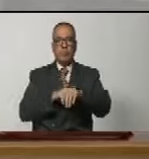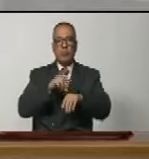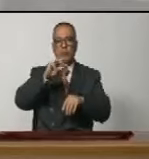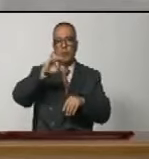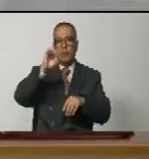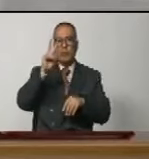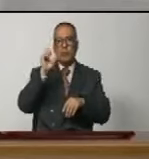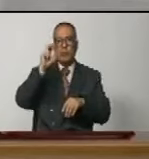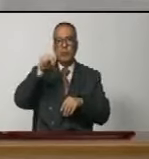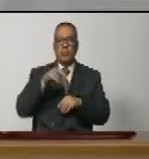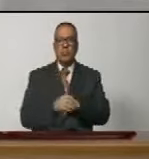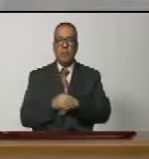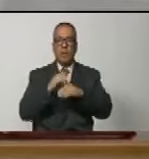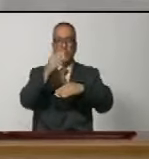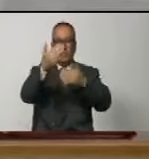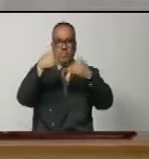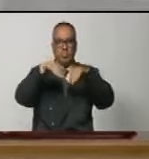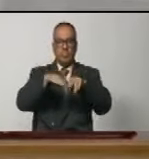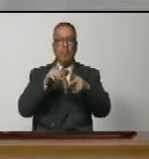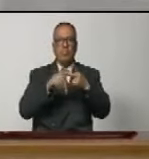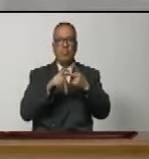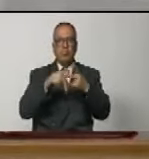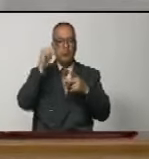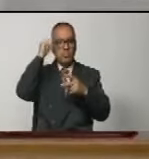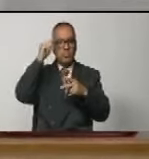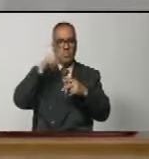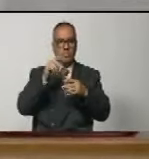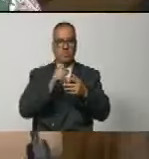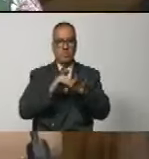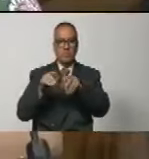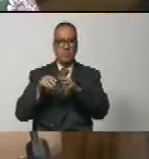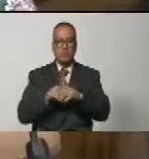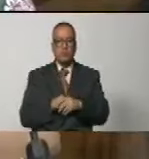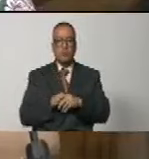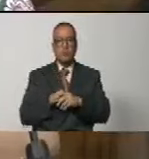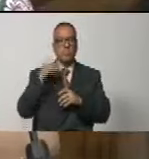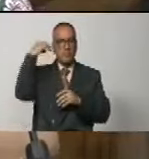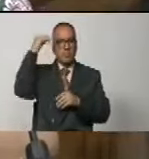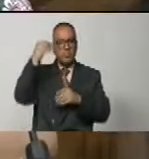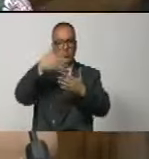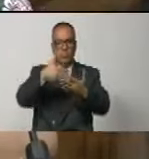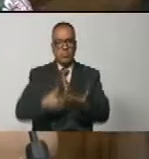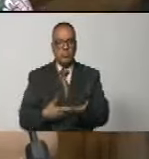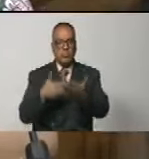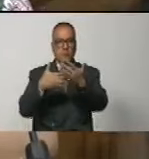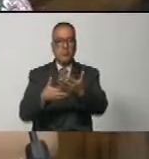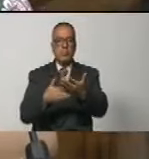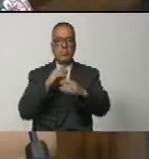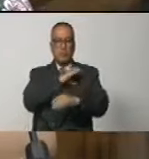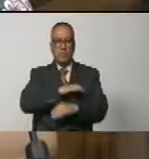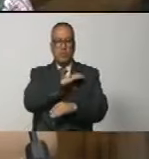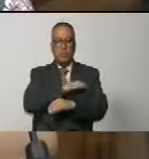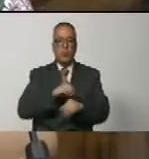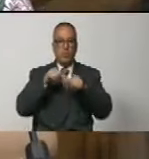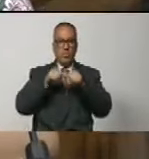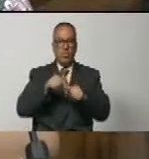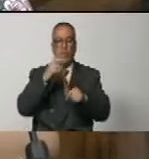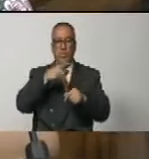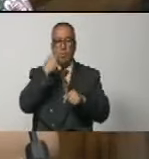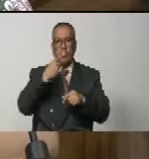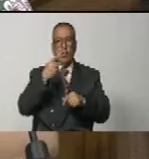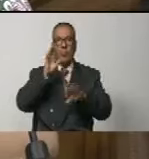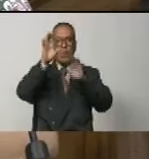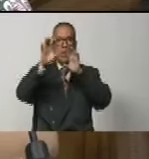Iván Gil. Siguiente punto del orden del día, ciudadana secretaria. Considerar el informe presentado por la Comisión Permanente